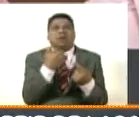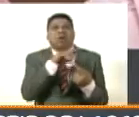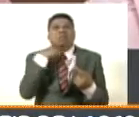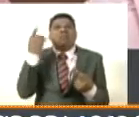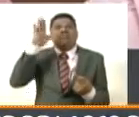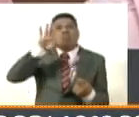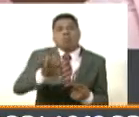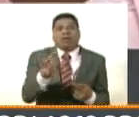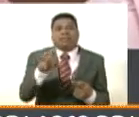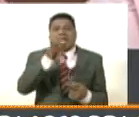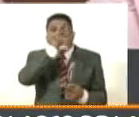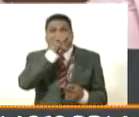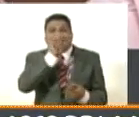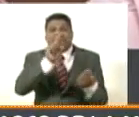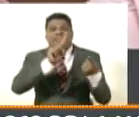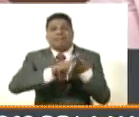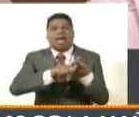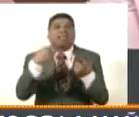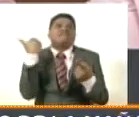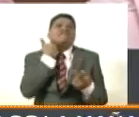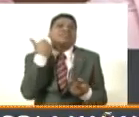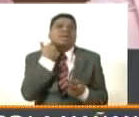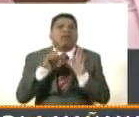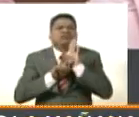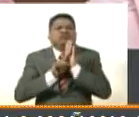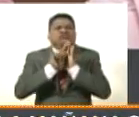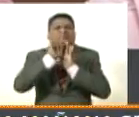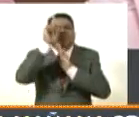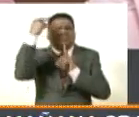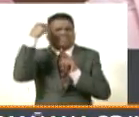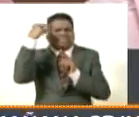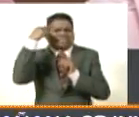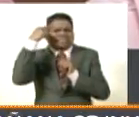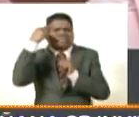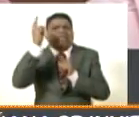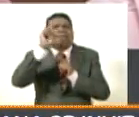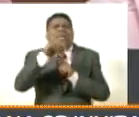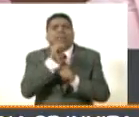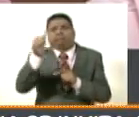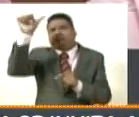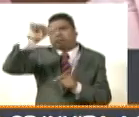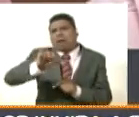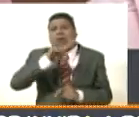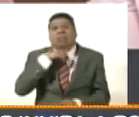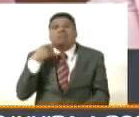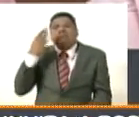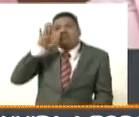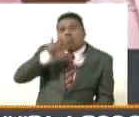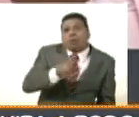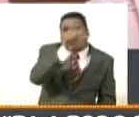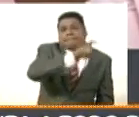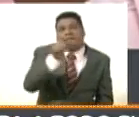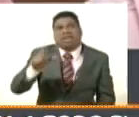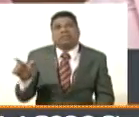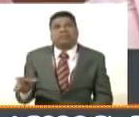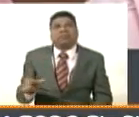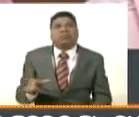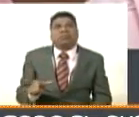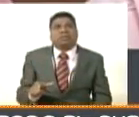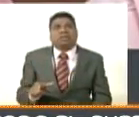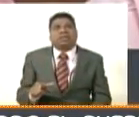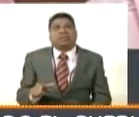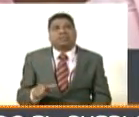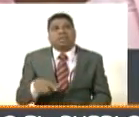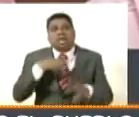los animales, pero que puede producir también daños mortales en el ser humano por vía de